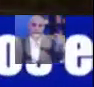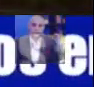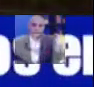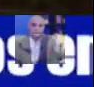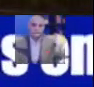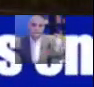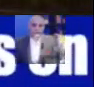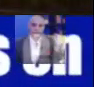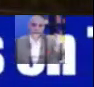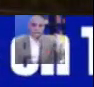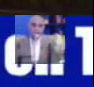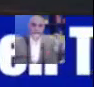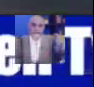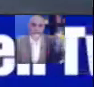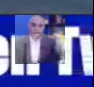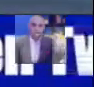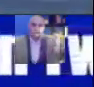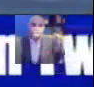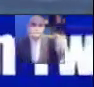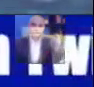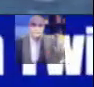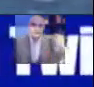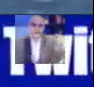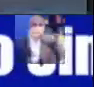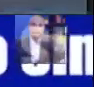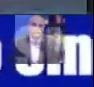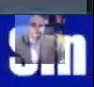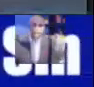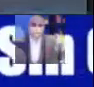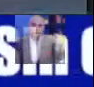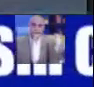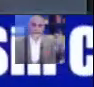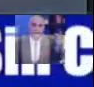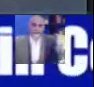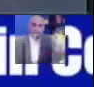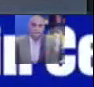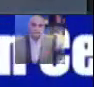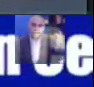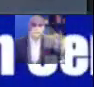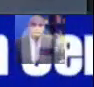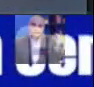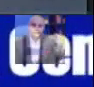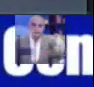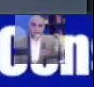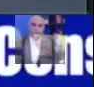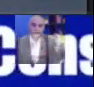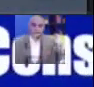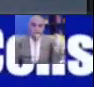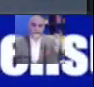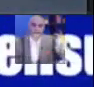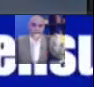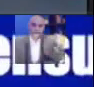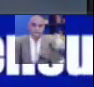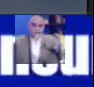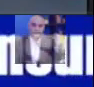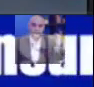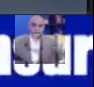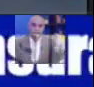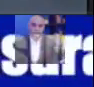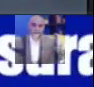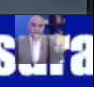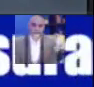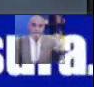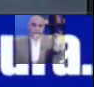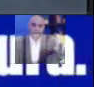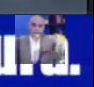la iniciativa pueda tener, es claro que no va a contar con los votos necesarios, pero de esto no